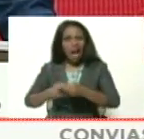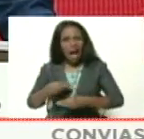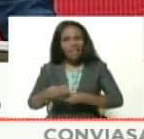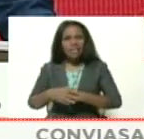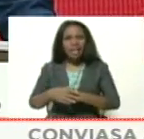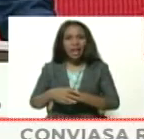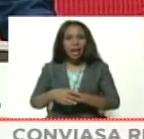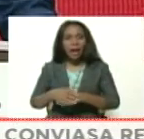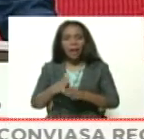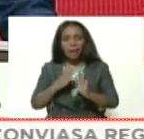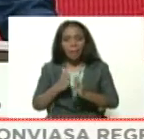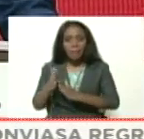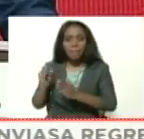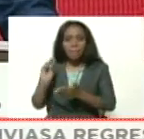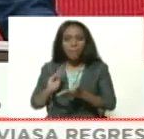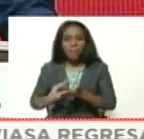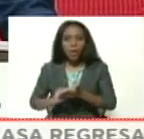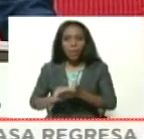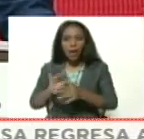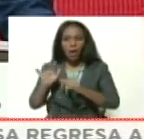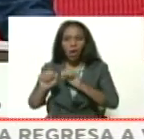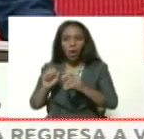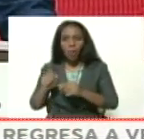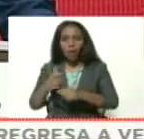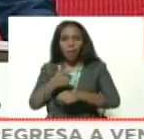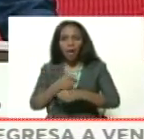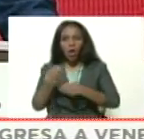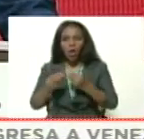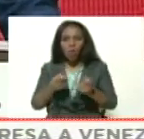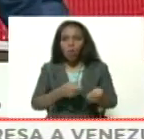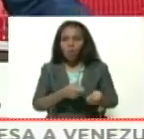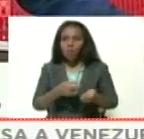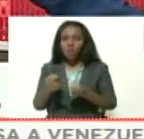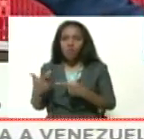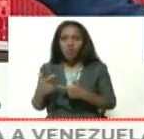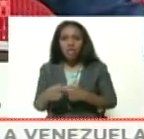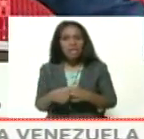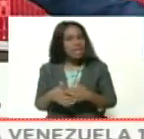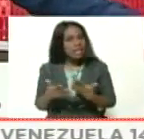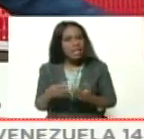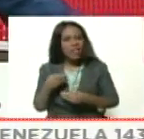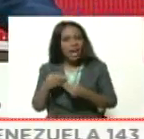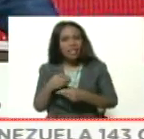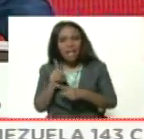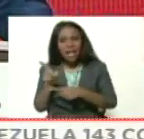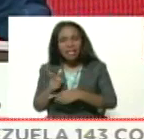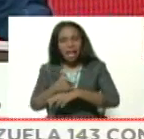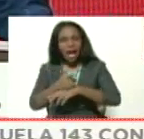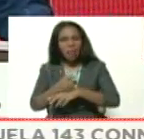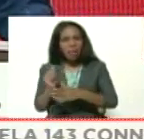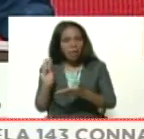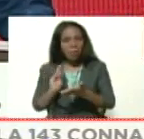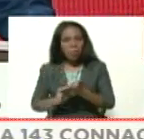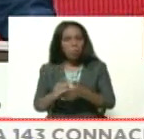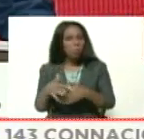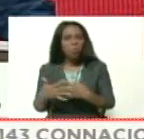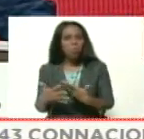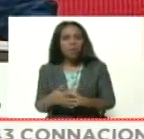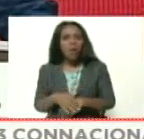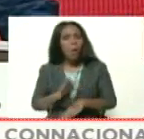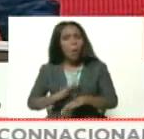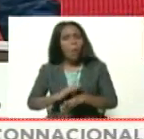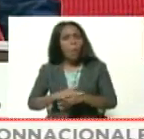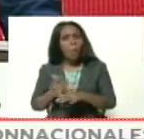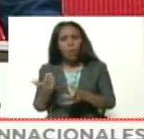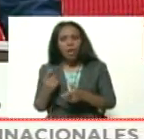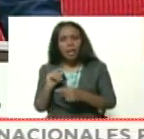plata que disponen para la compra de armas, cómo trasladan las armas. ¿Y qué vas a hacer con esas armas que incautaron? ¿Por qué no las han vuelto